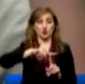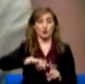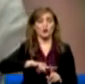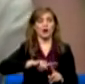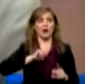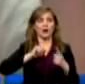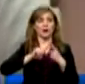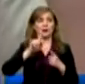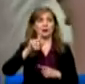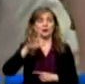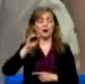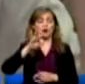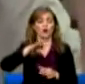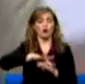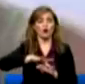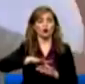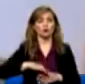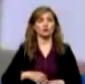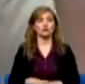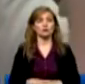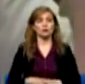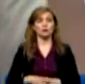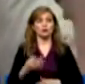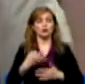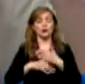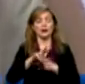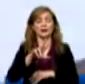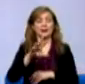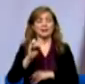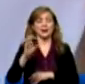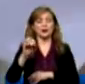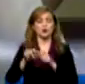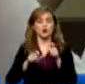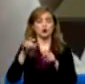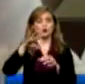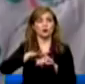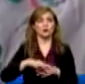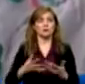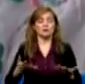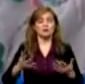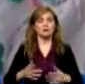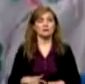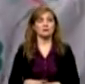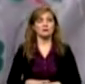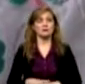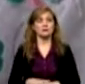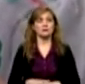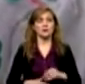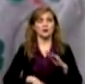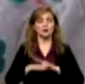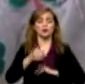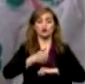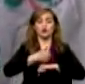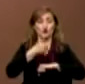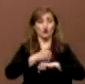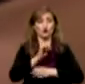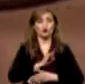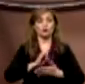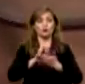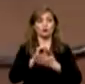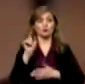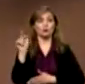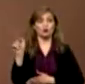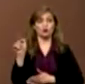hasta 150 votos en 300 votantes. Imagínense aquello. Según la máxima autoridad del CNE en Imbabura,